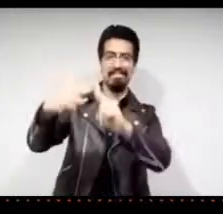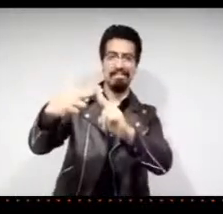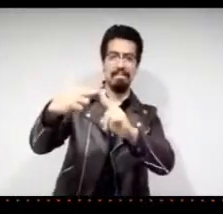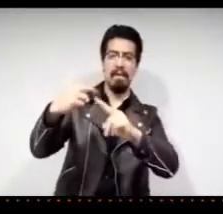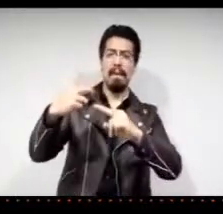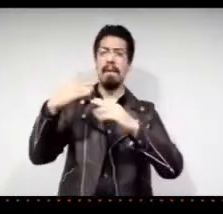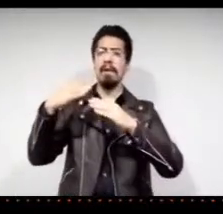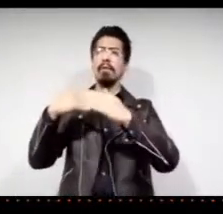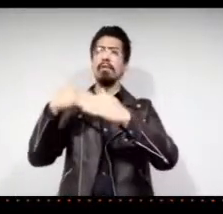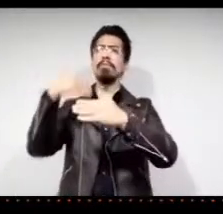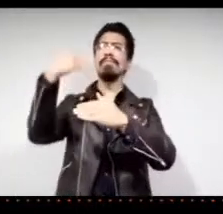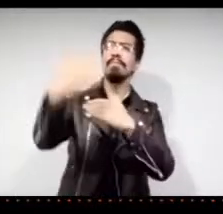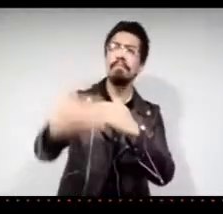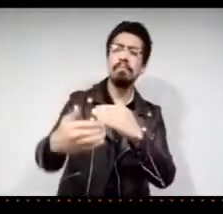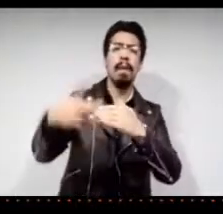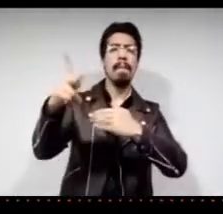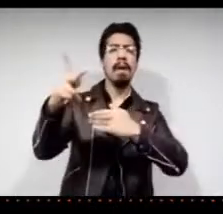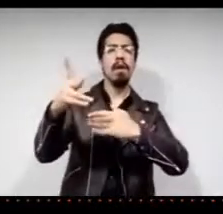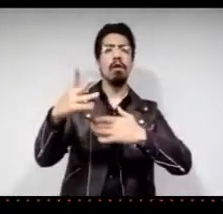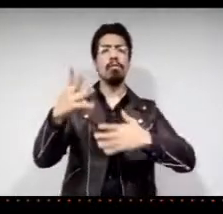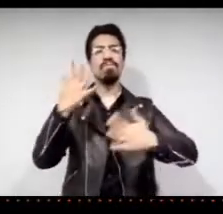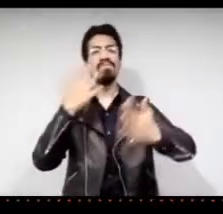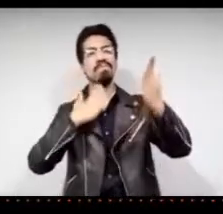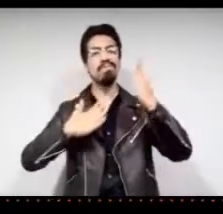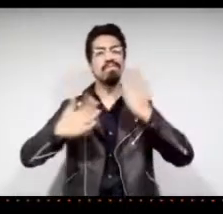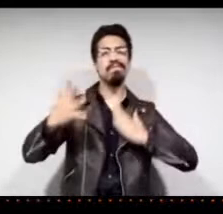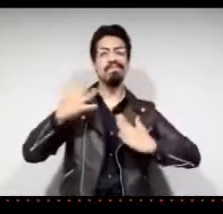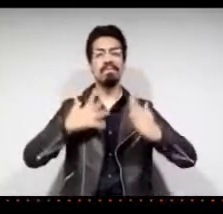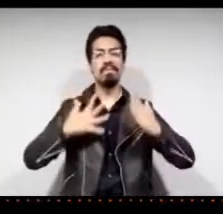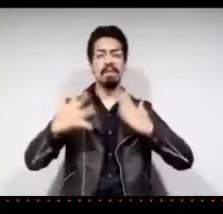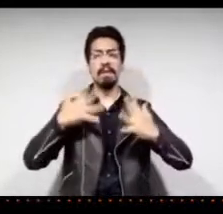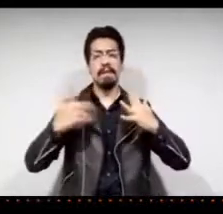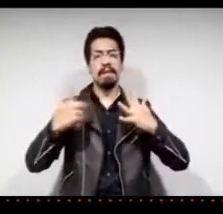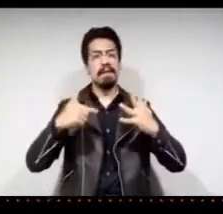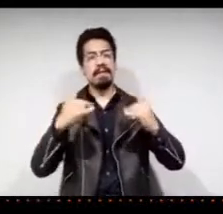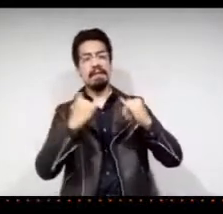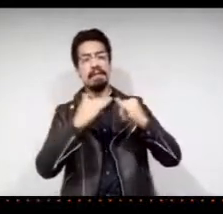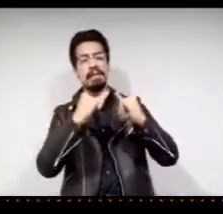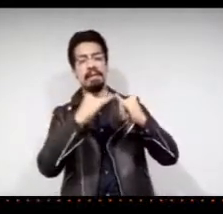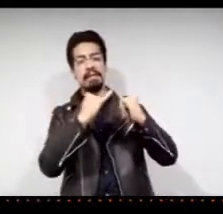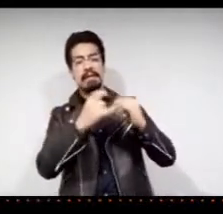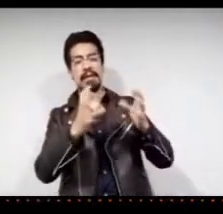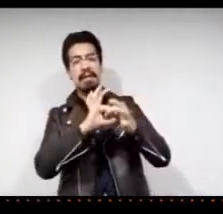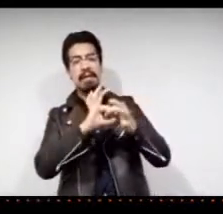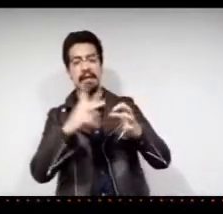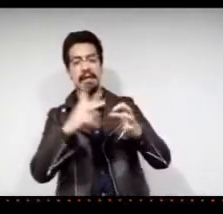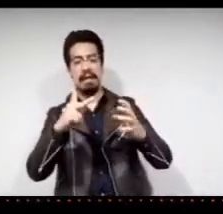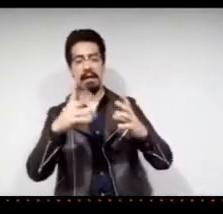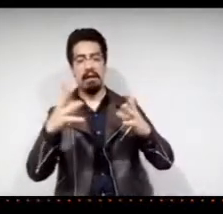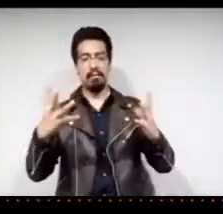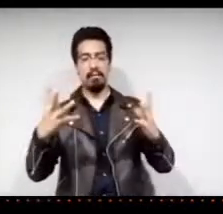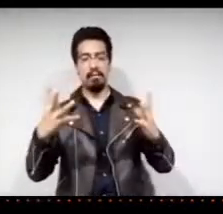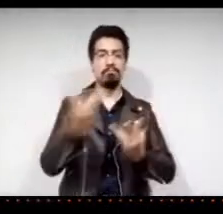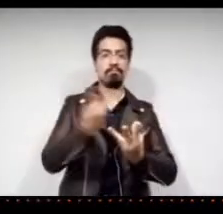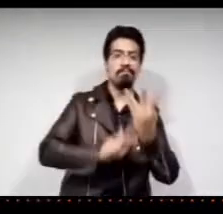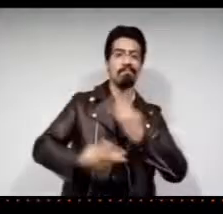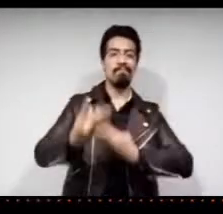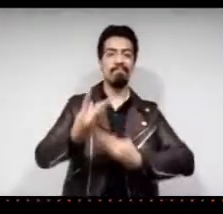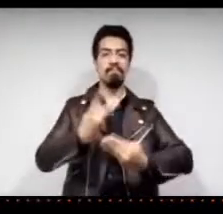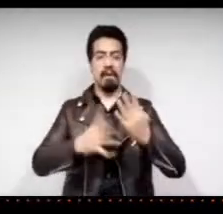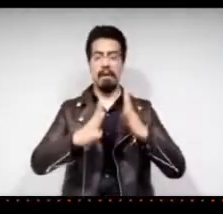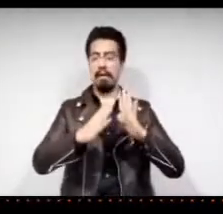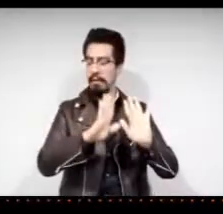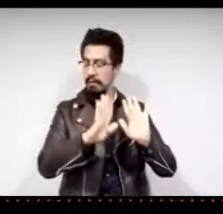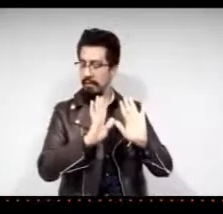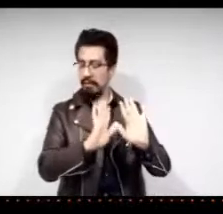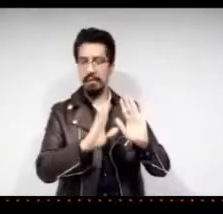sí abrumados en cierto sentido con el trabajo intrainstitucional, que las colaboraciones ahorita dices, déjame poner la casa en orden